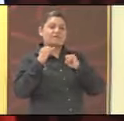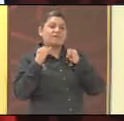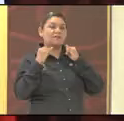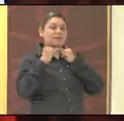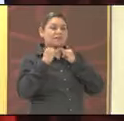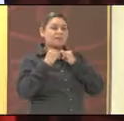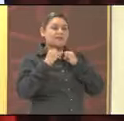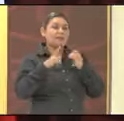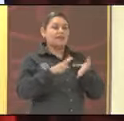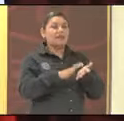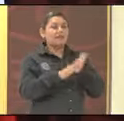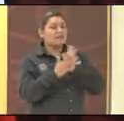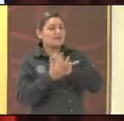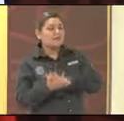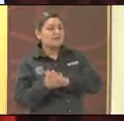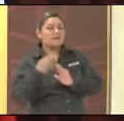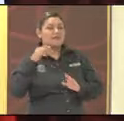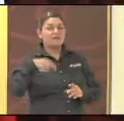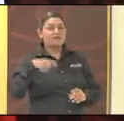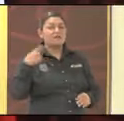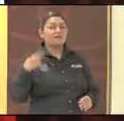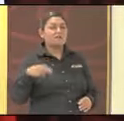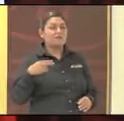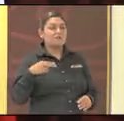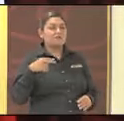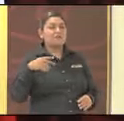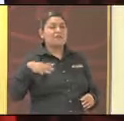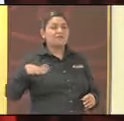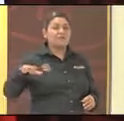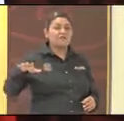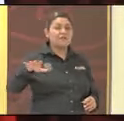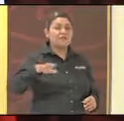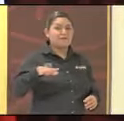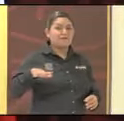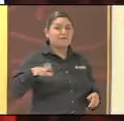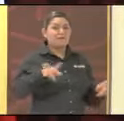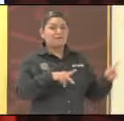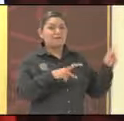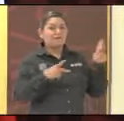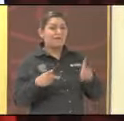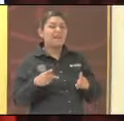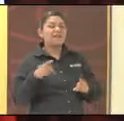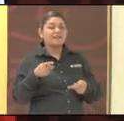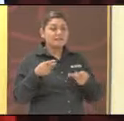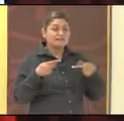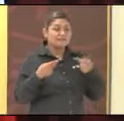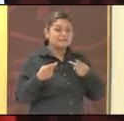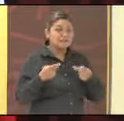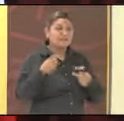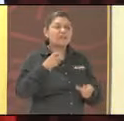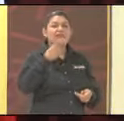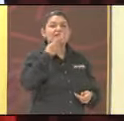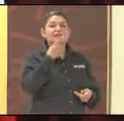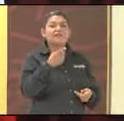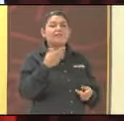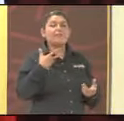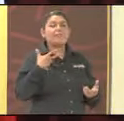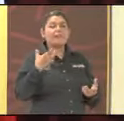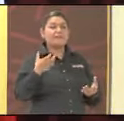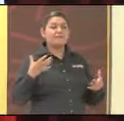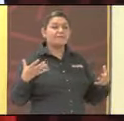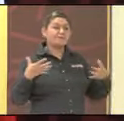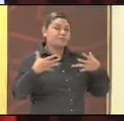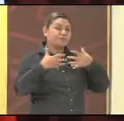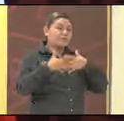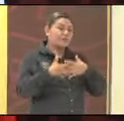través de él, pues obviamente que su nombre lo dice, Metropolitana de Planeación Estratégica, quiere decir que a través de él, pues se tienen que hacer conjuntamente